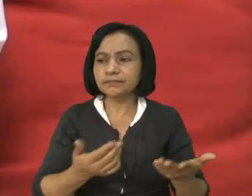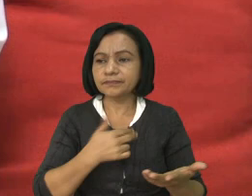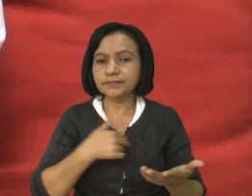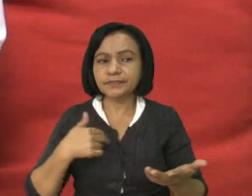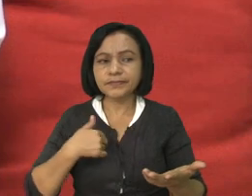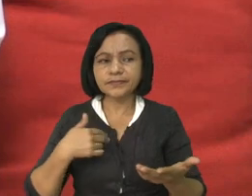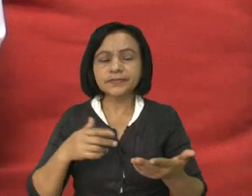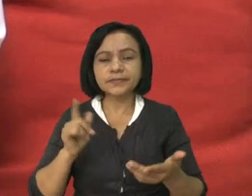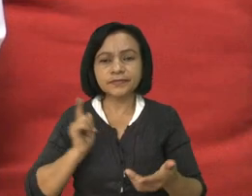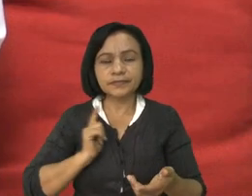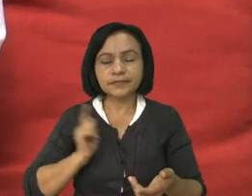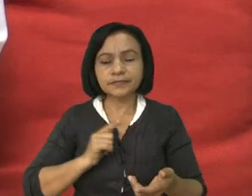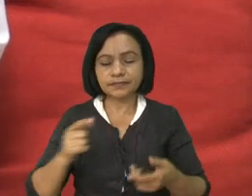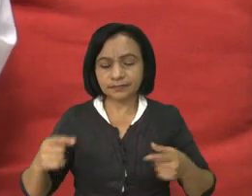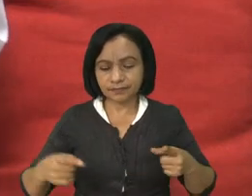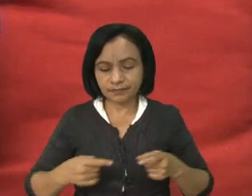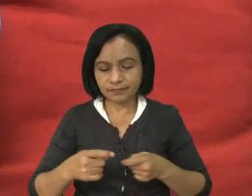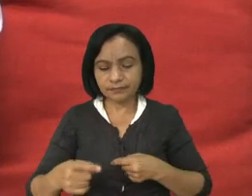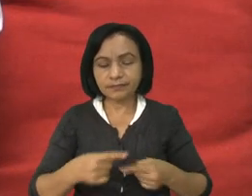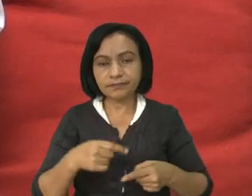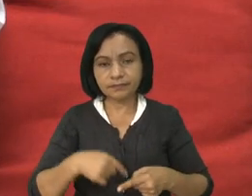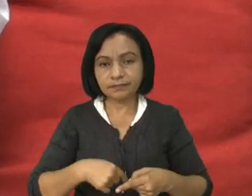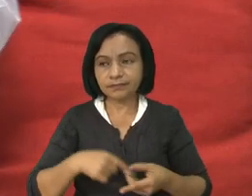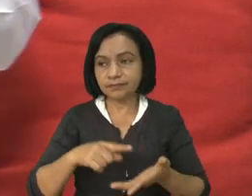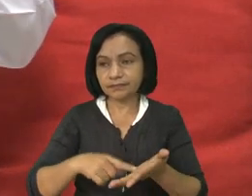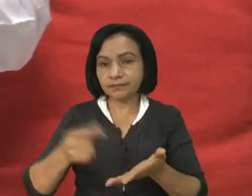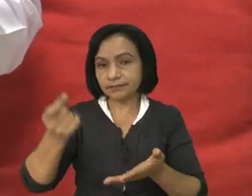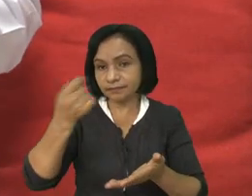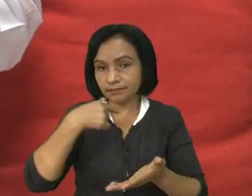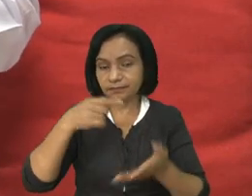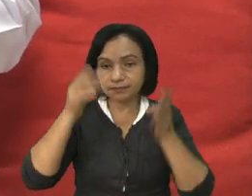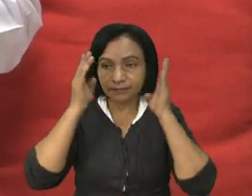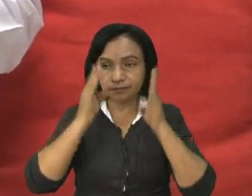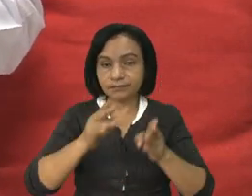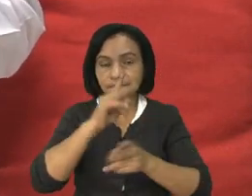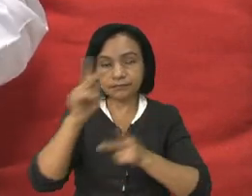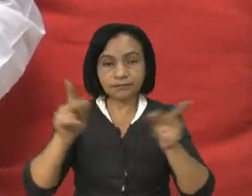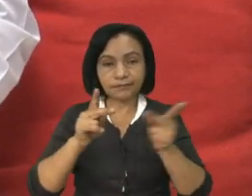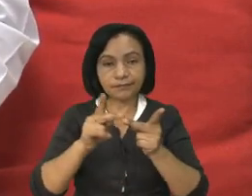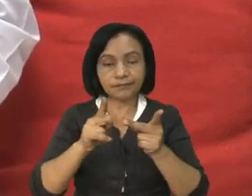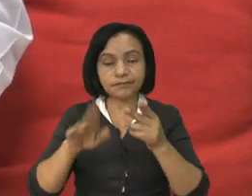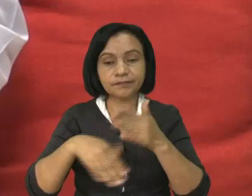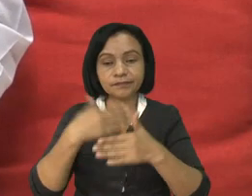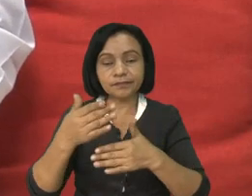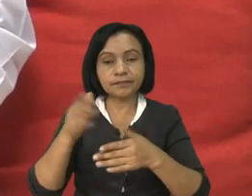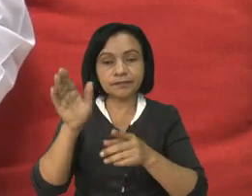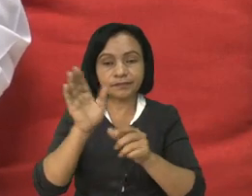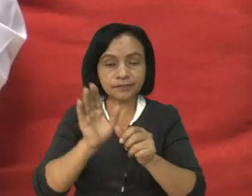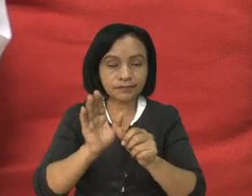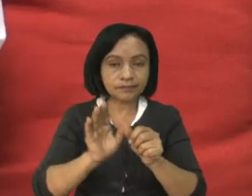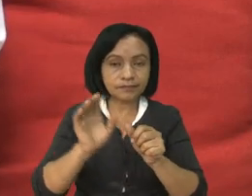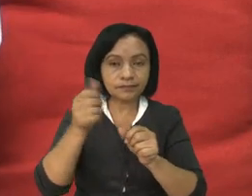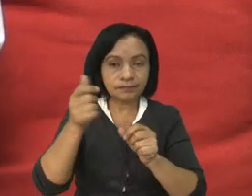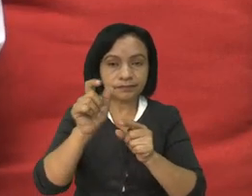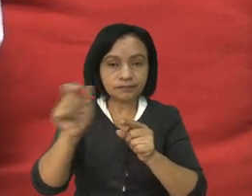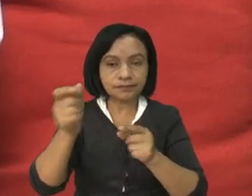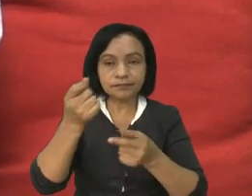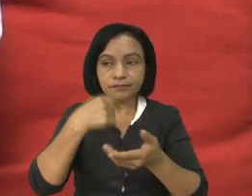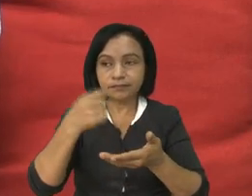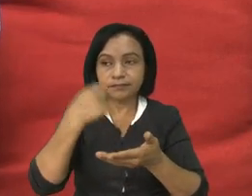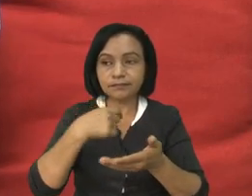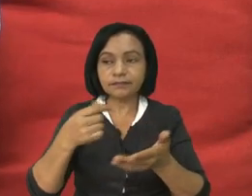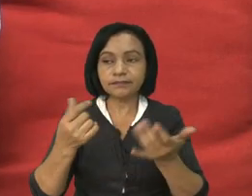para determinar el tipo de parásito y iniciar la cobertura completa para después cada 6 meses y evitar.